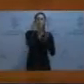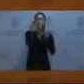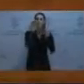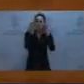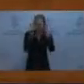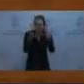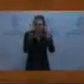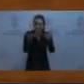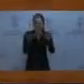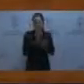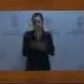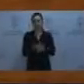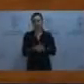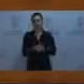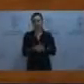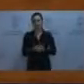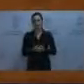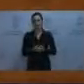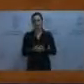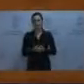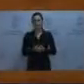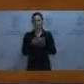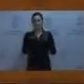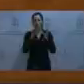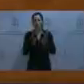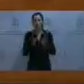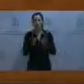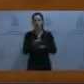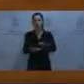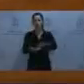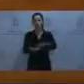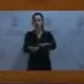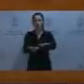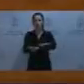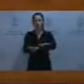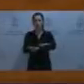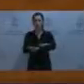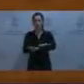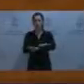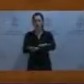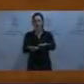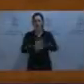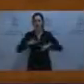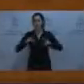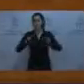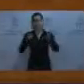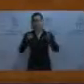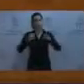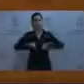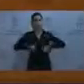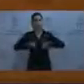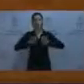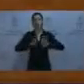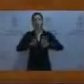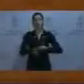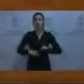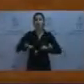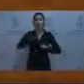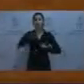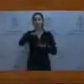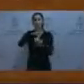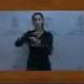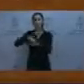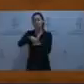van a hacer, ¿no? Fue aquel Gobierno el que decidió dar carpetazo y cierre a unas instalaciones que venían funcionando